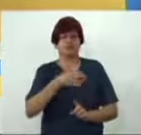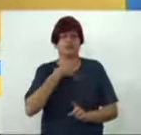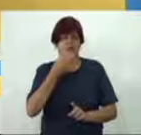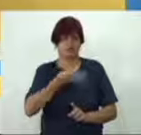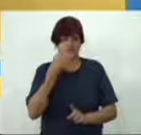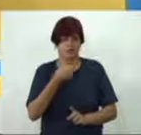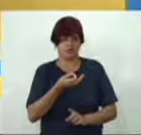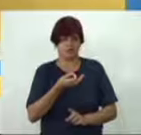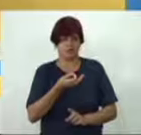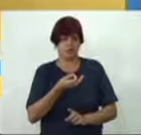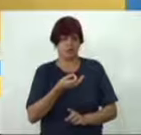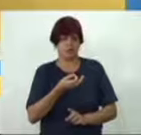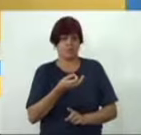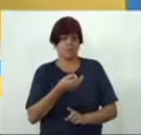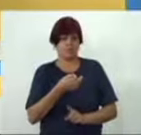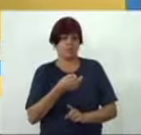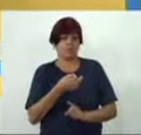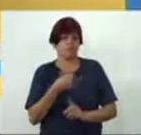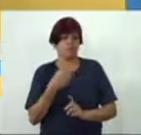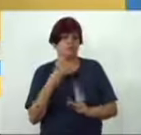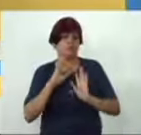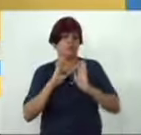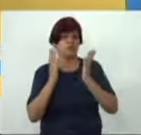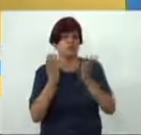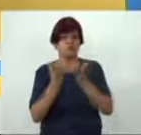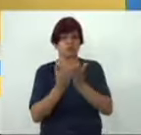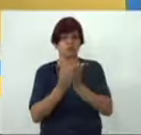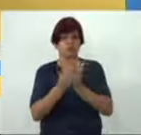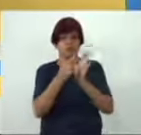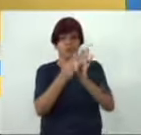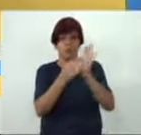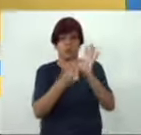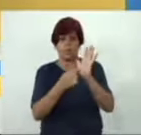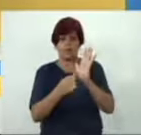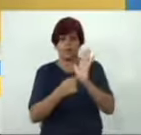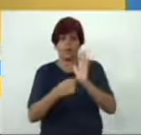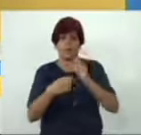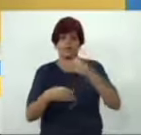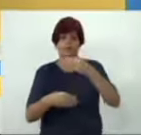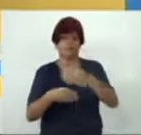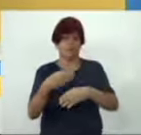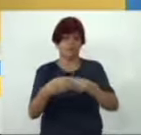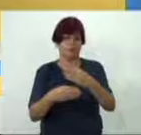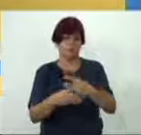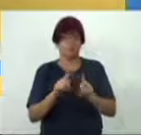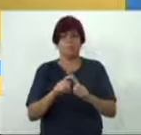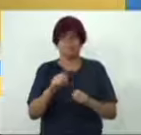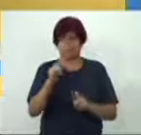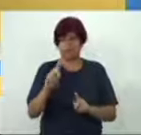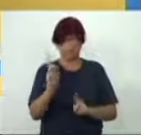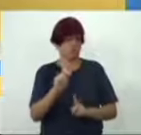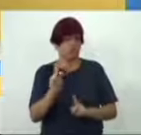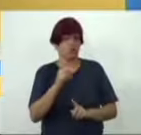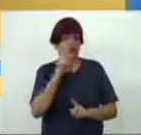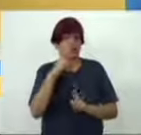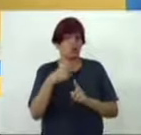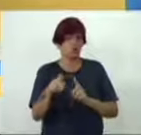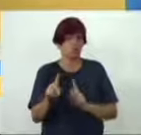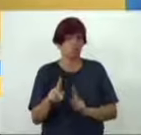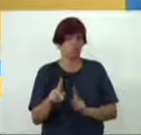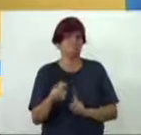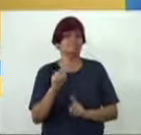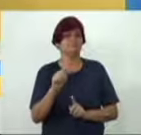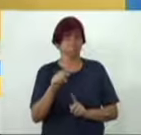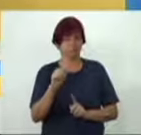Es la explicación de todos los componentes del proceso. ¿Por qué ese y no otro? Y entonces en eso es